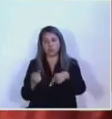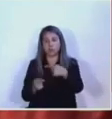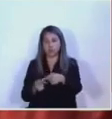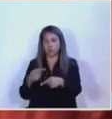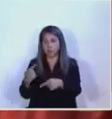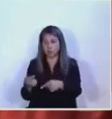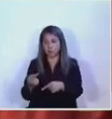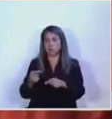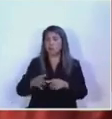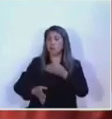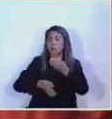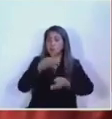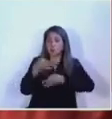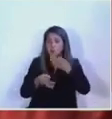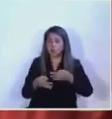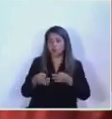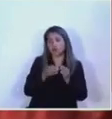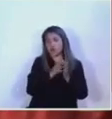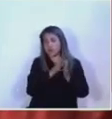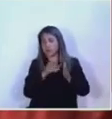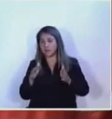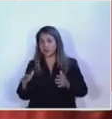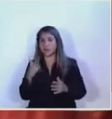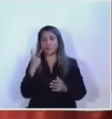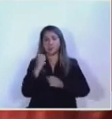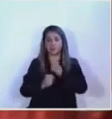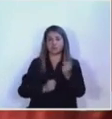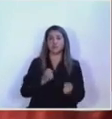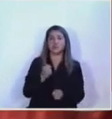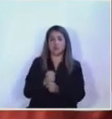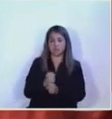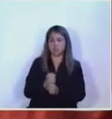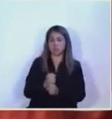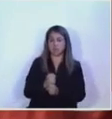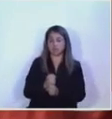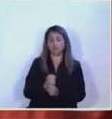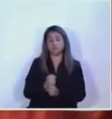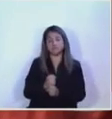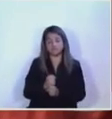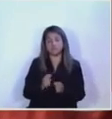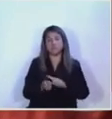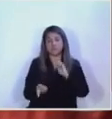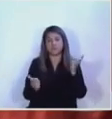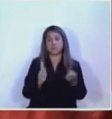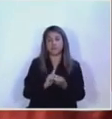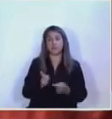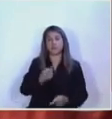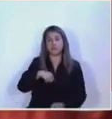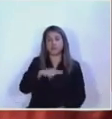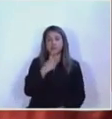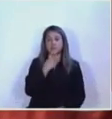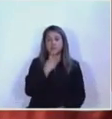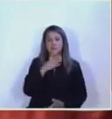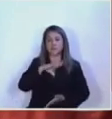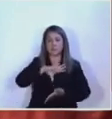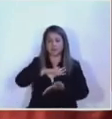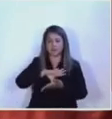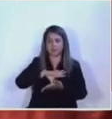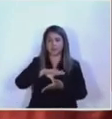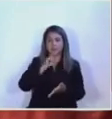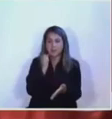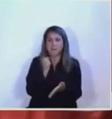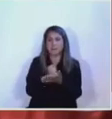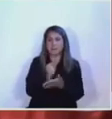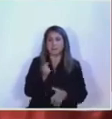este relato ya han pasado más de 2 años y sin duda cambió nuestra vida como nación, marcando